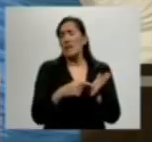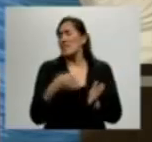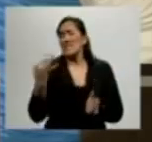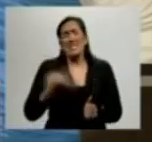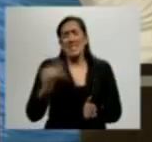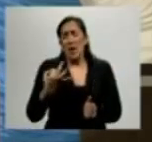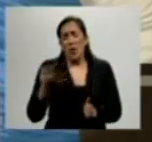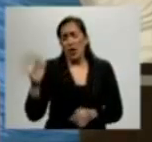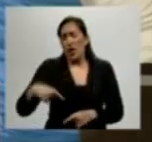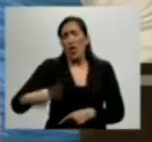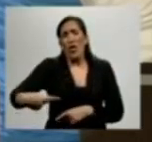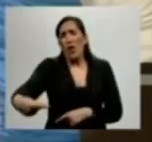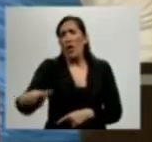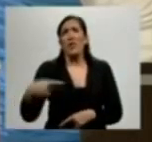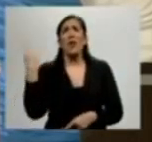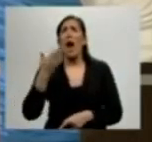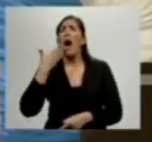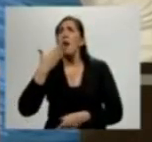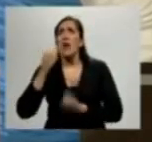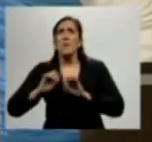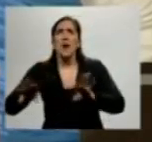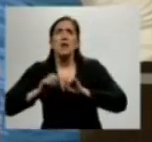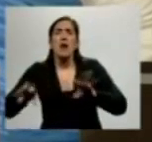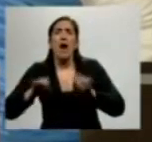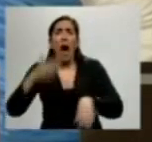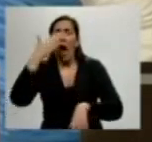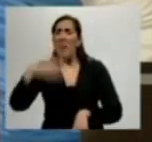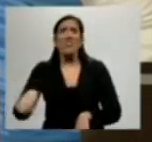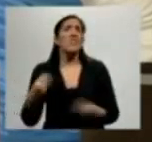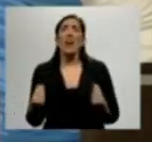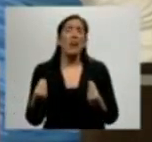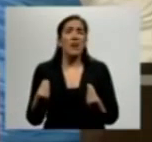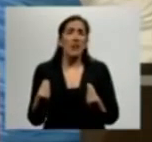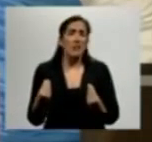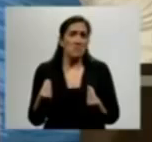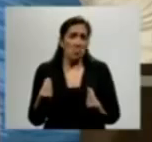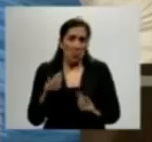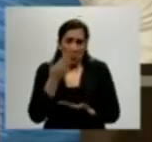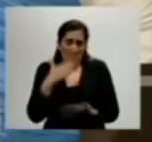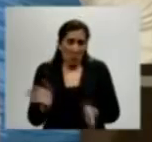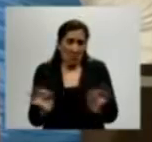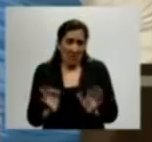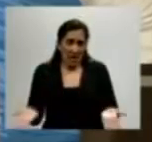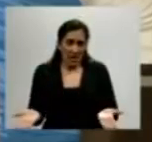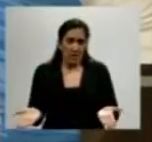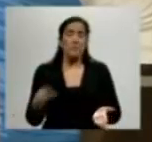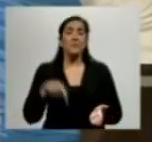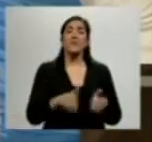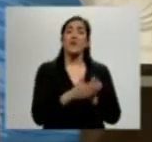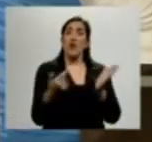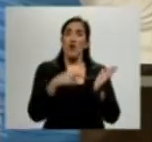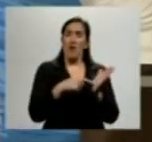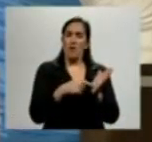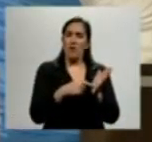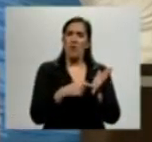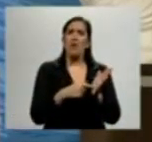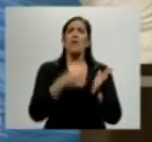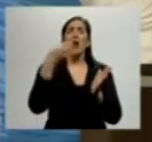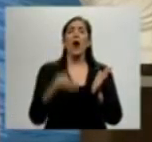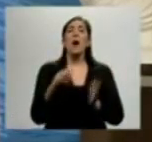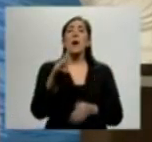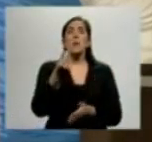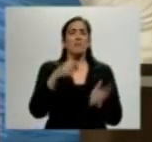pasar terribles y que nunca suceden. Seguridad jurídica. El código restablece en nuestro país al peso